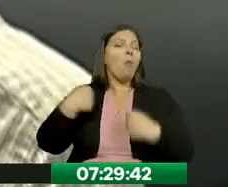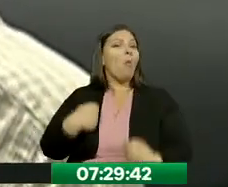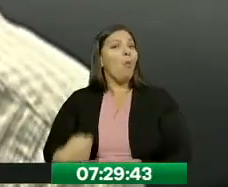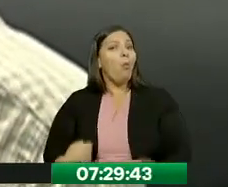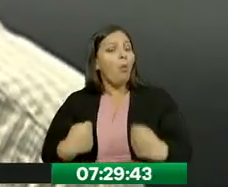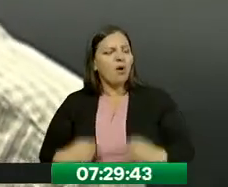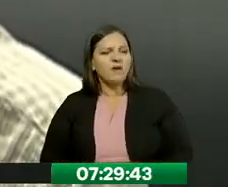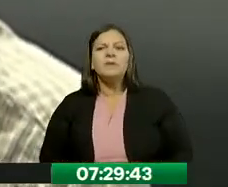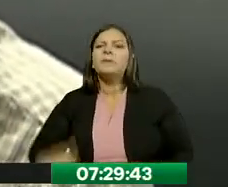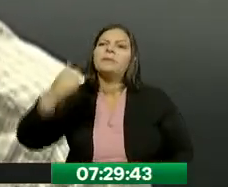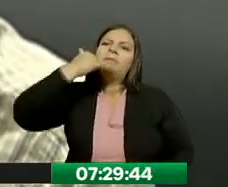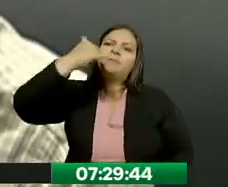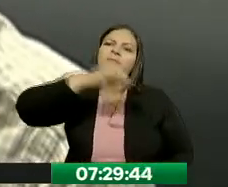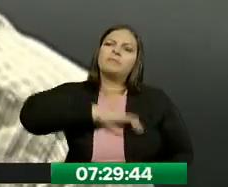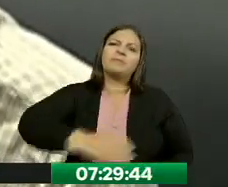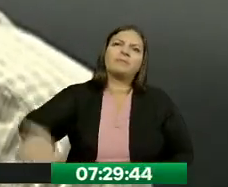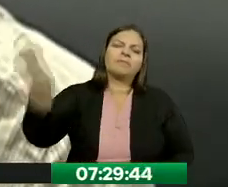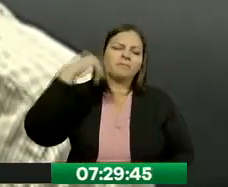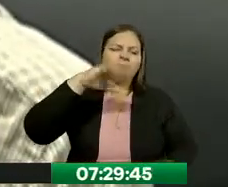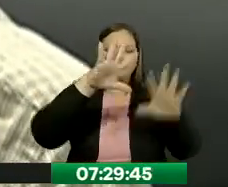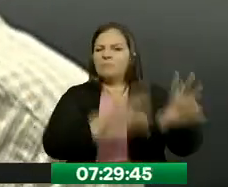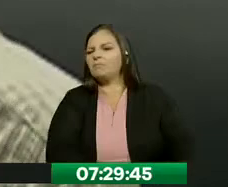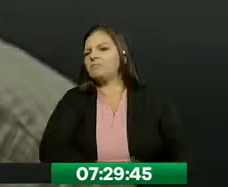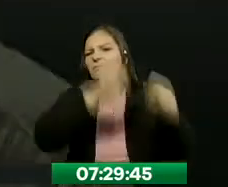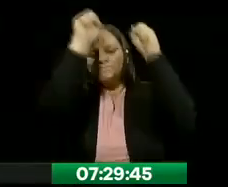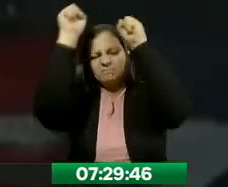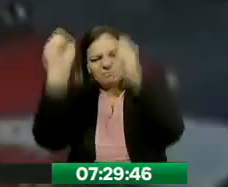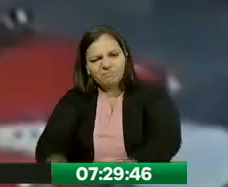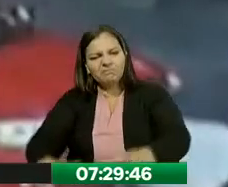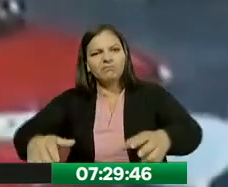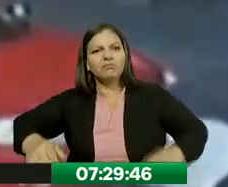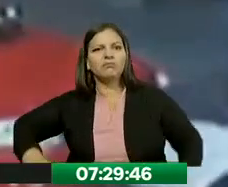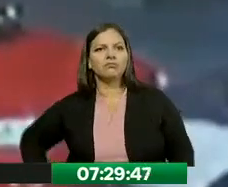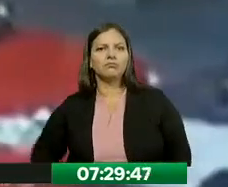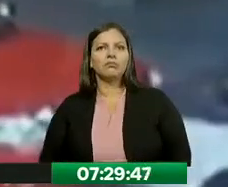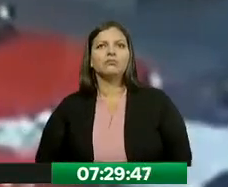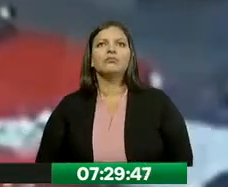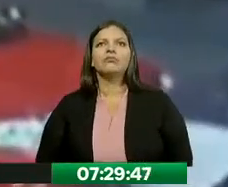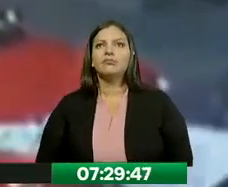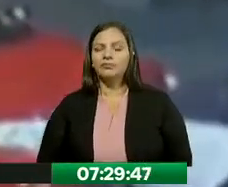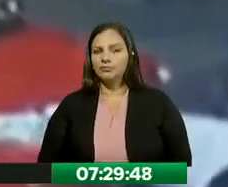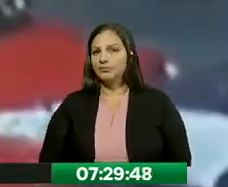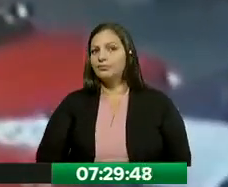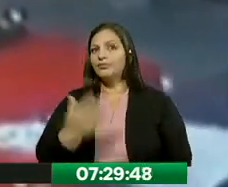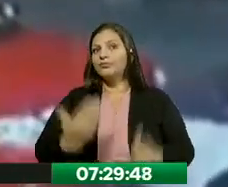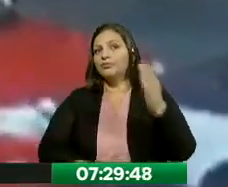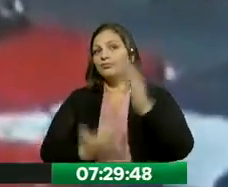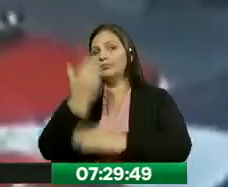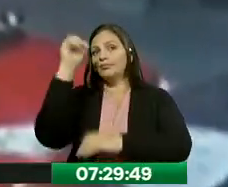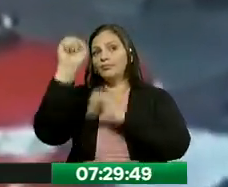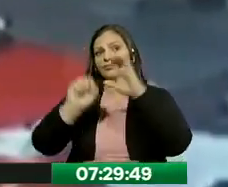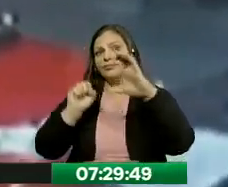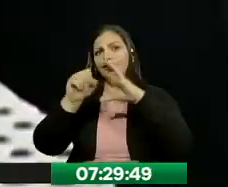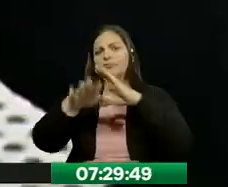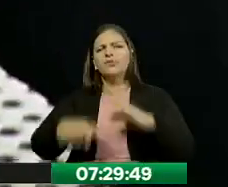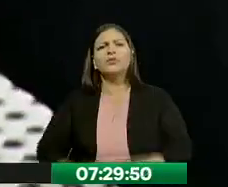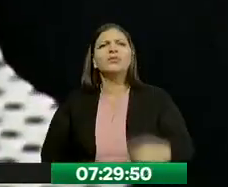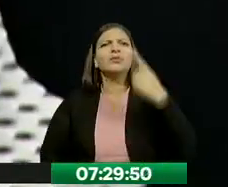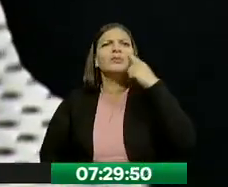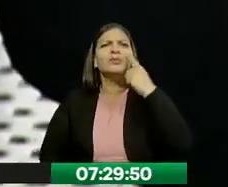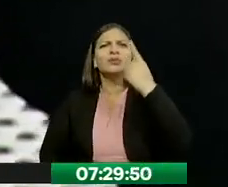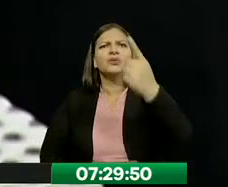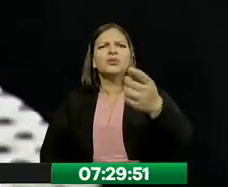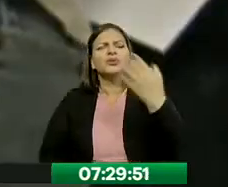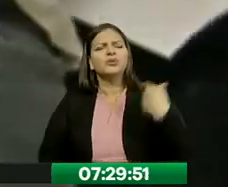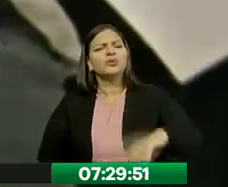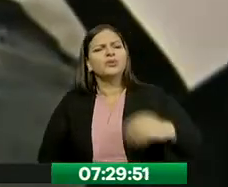dos por lo que es tentativa. No le logró consumar el hecho. Y ahora se revelaron estos videos en los que se observa el modus operandi de este